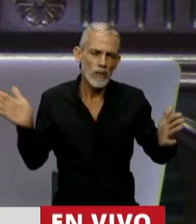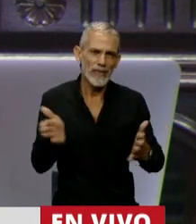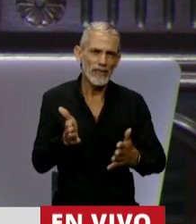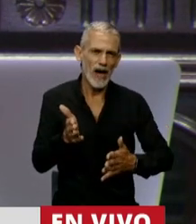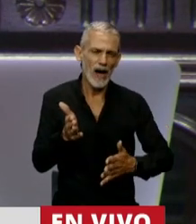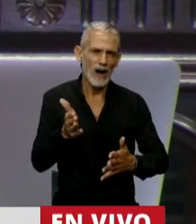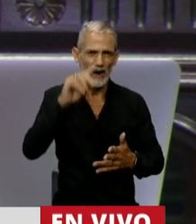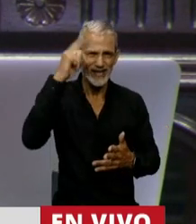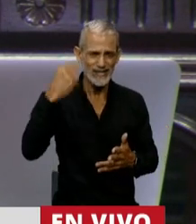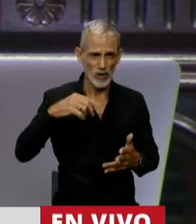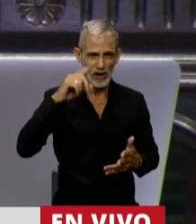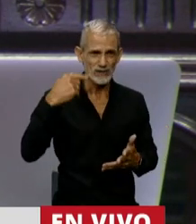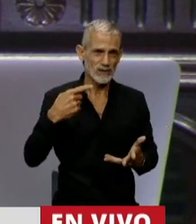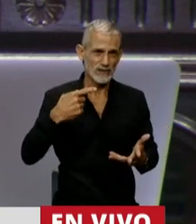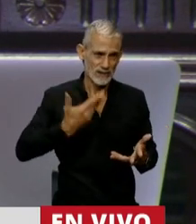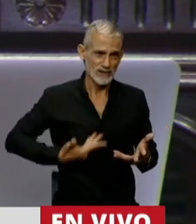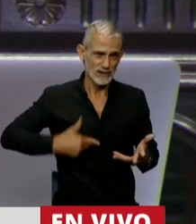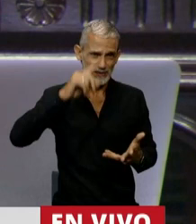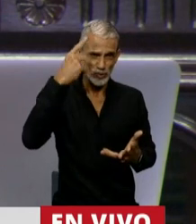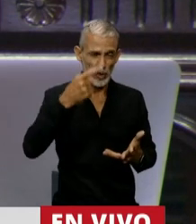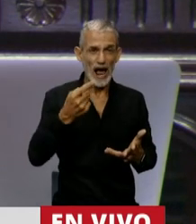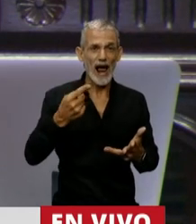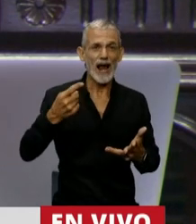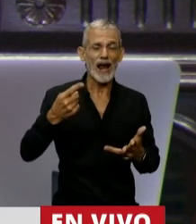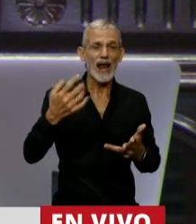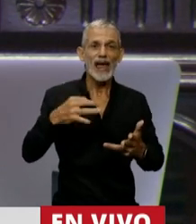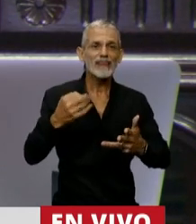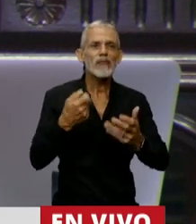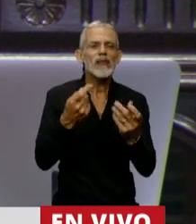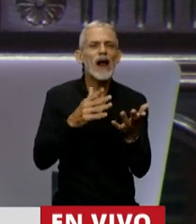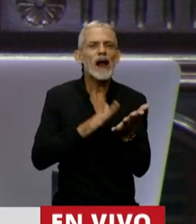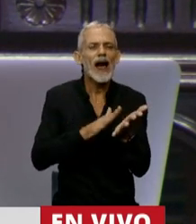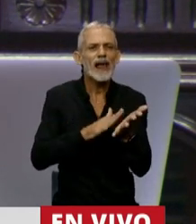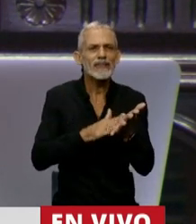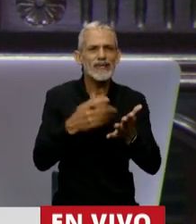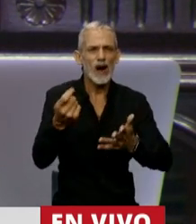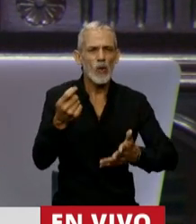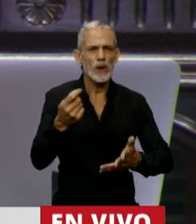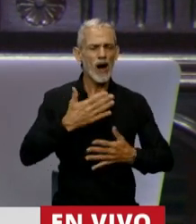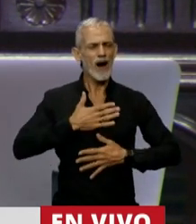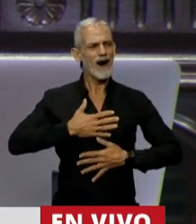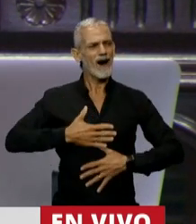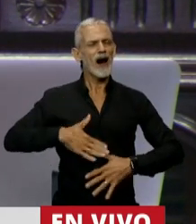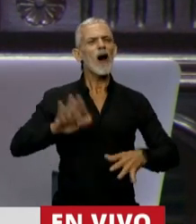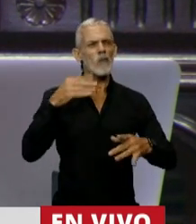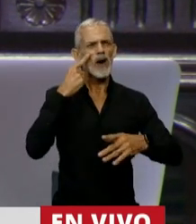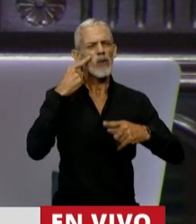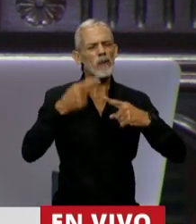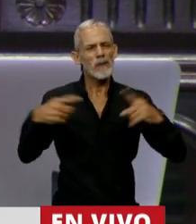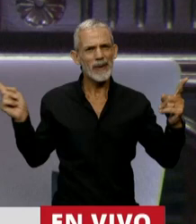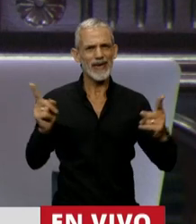jubilados con el Estado Nacional, lo más importante es darle garantías de que